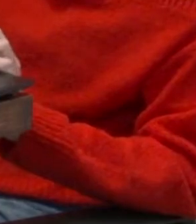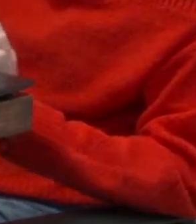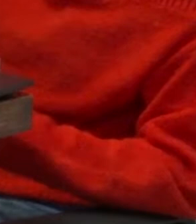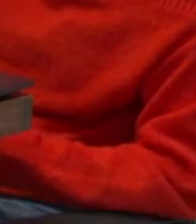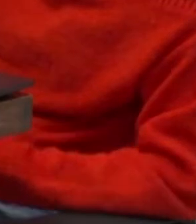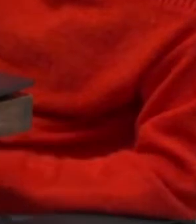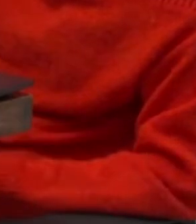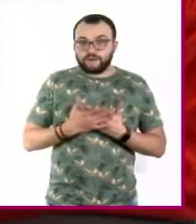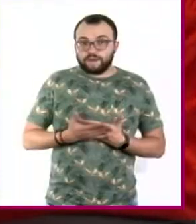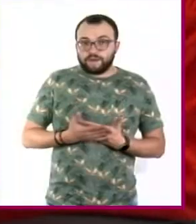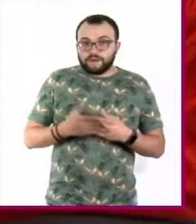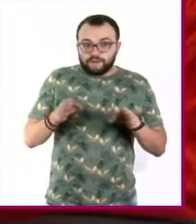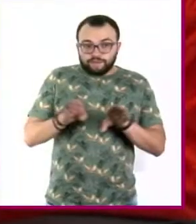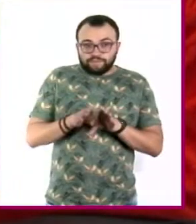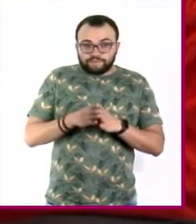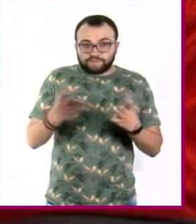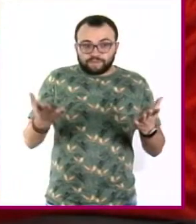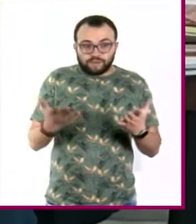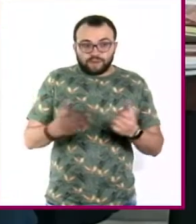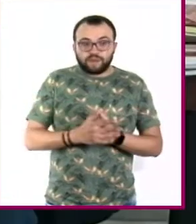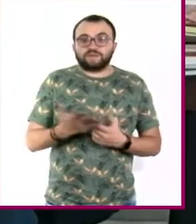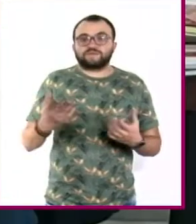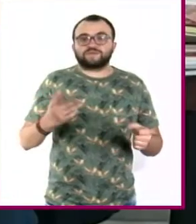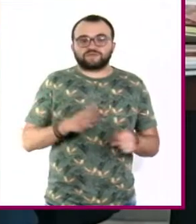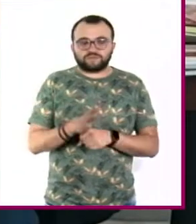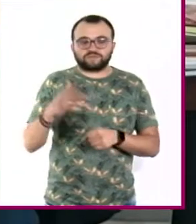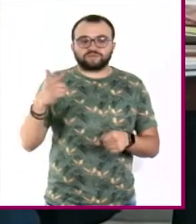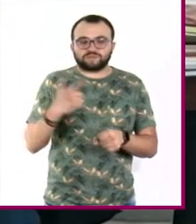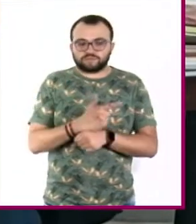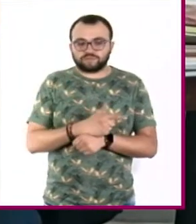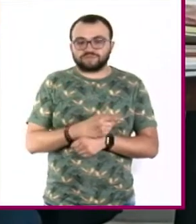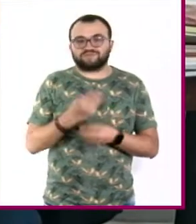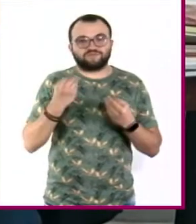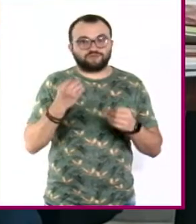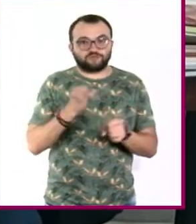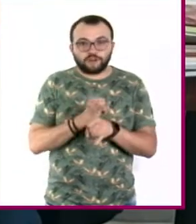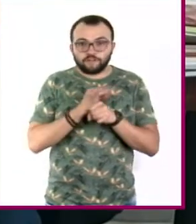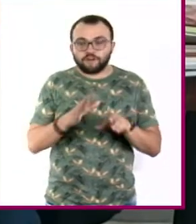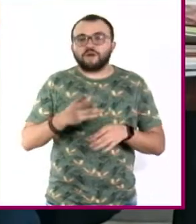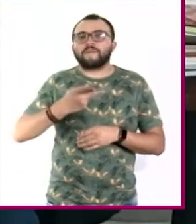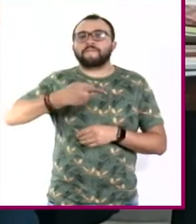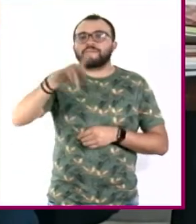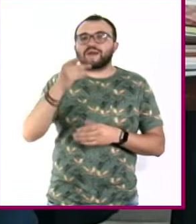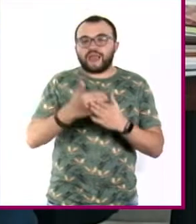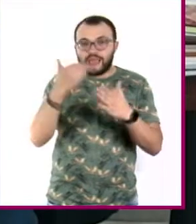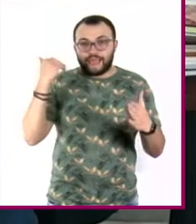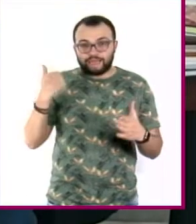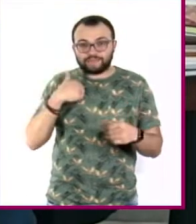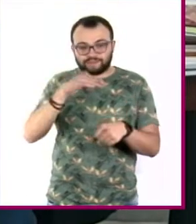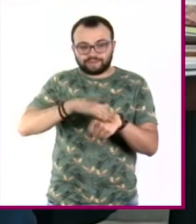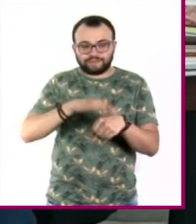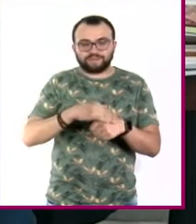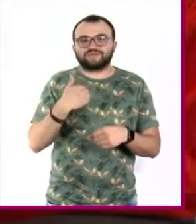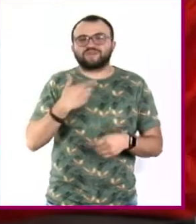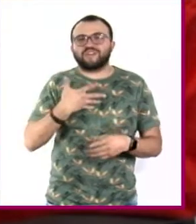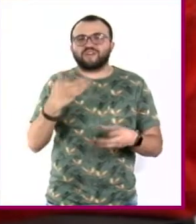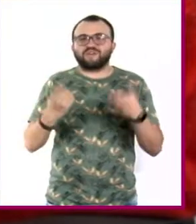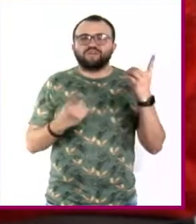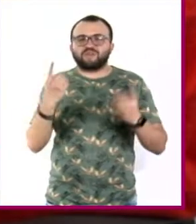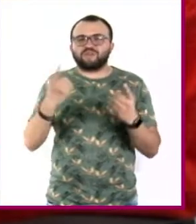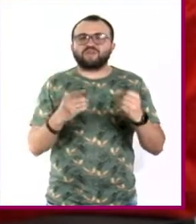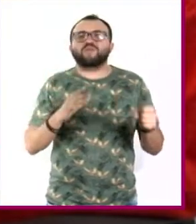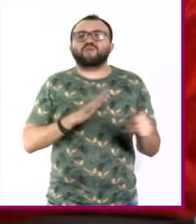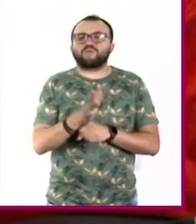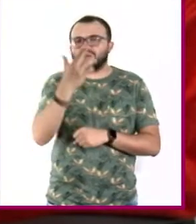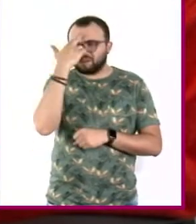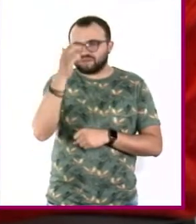¿Y bien? ¿Cómo van? ¿Qué han encontrado? Bastante información. Pero Mireya, antes de que se nos pase, una duda. ¿Cuál es la